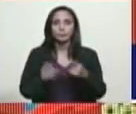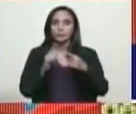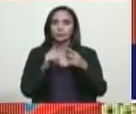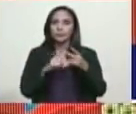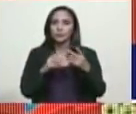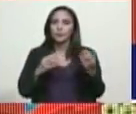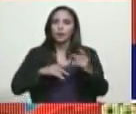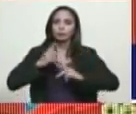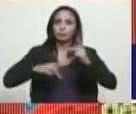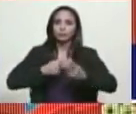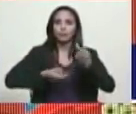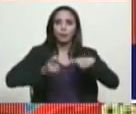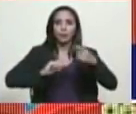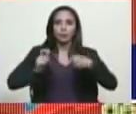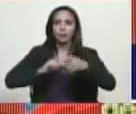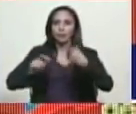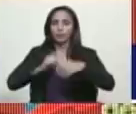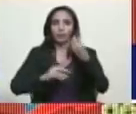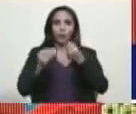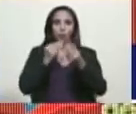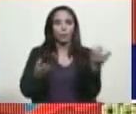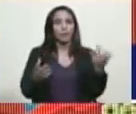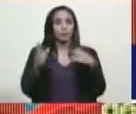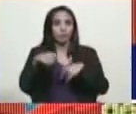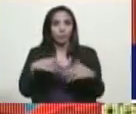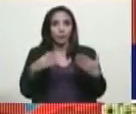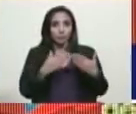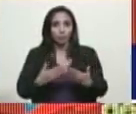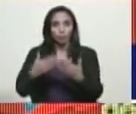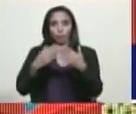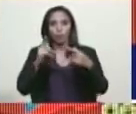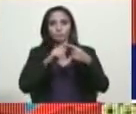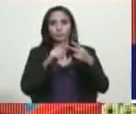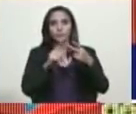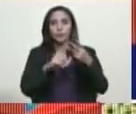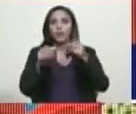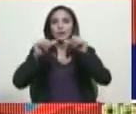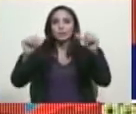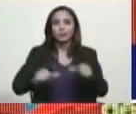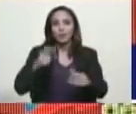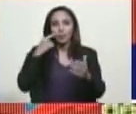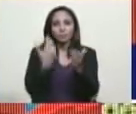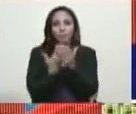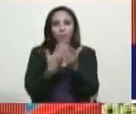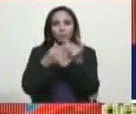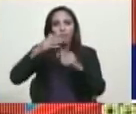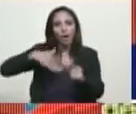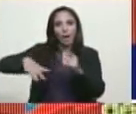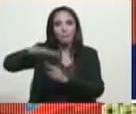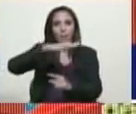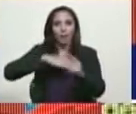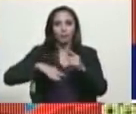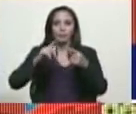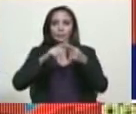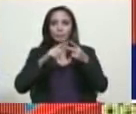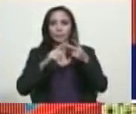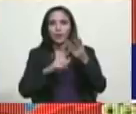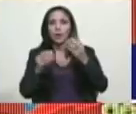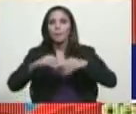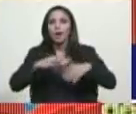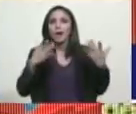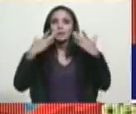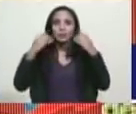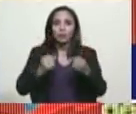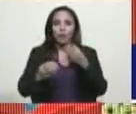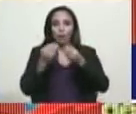Procesamiento y distribución de alimentos es una carrera. Sistema de calidad y ambiente. Seguridad